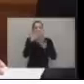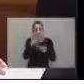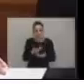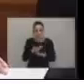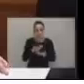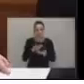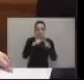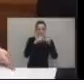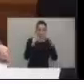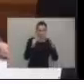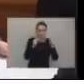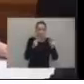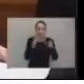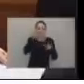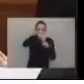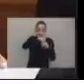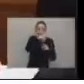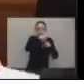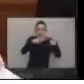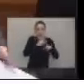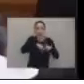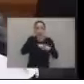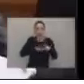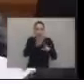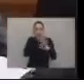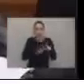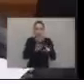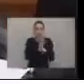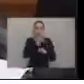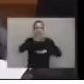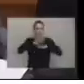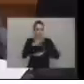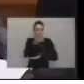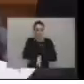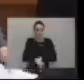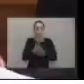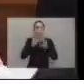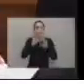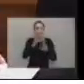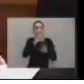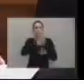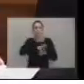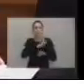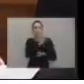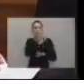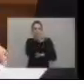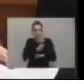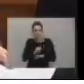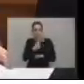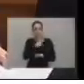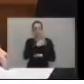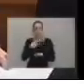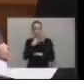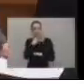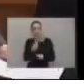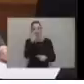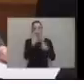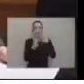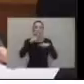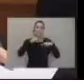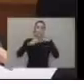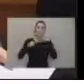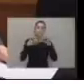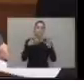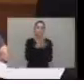española. En todo caso, señora Fernández, déjeme decirle que hay decisiones que ayudan al